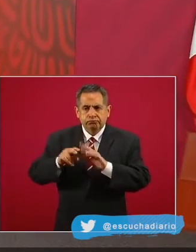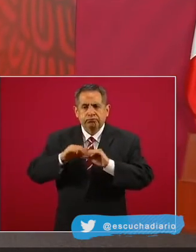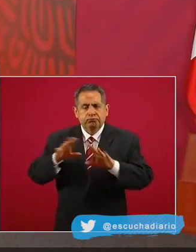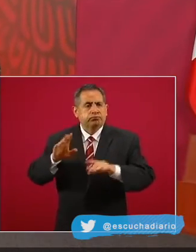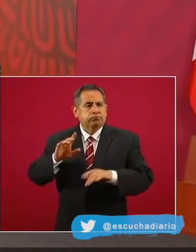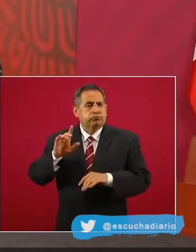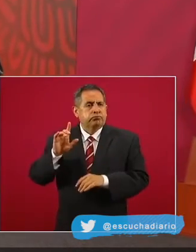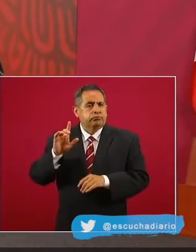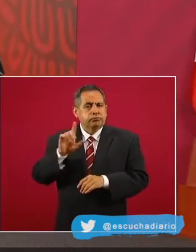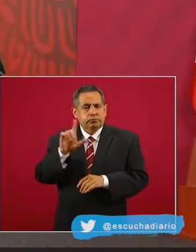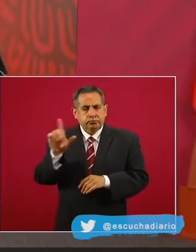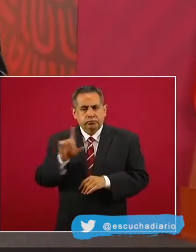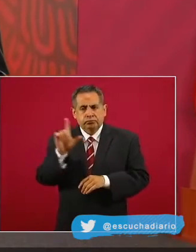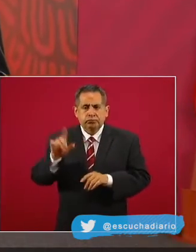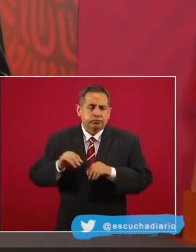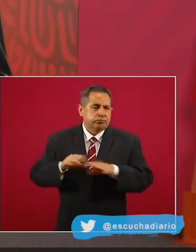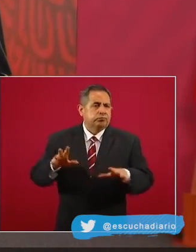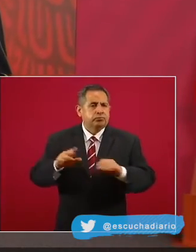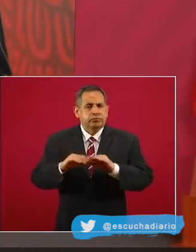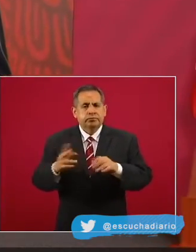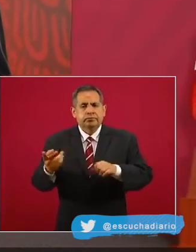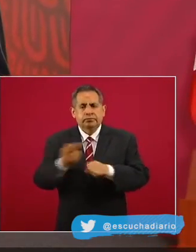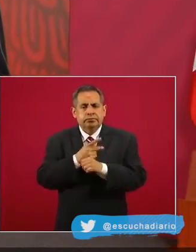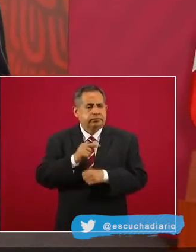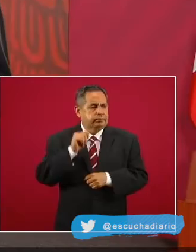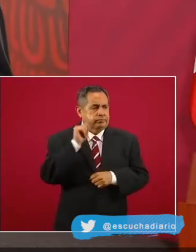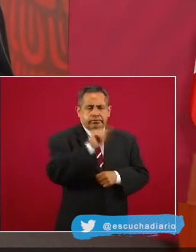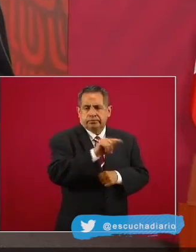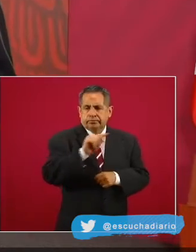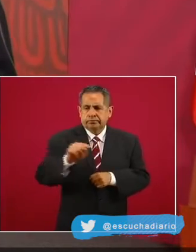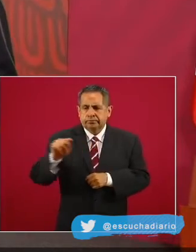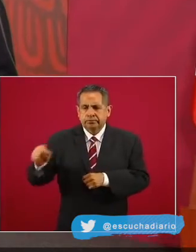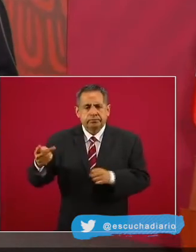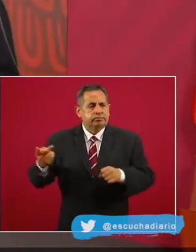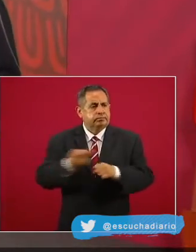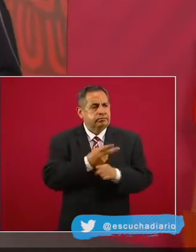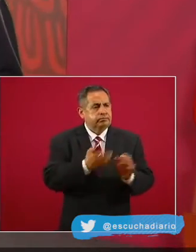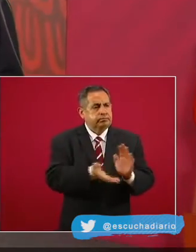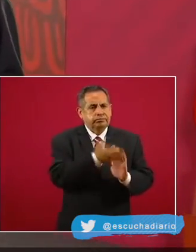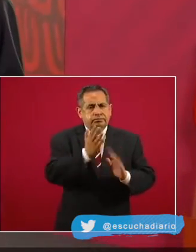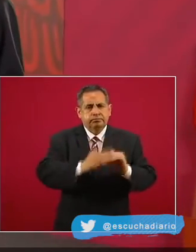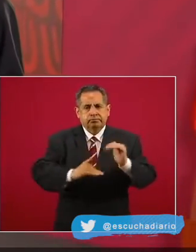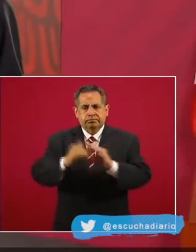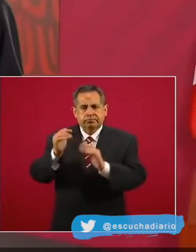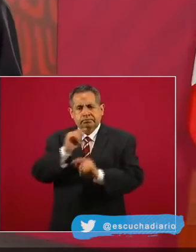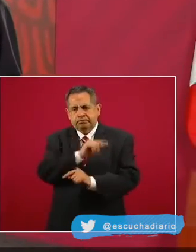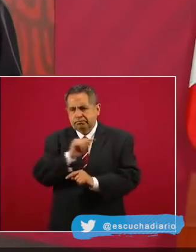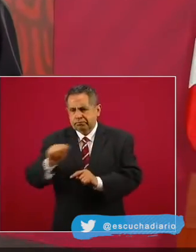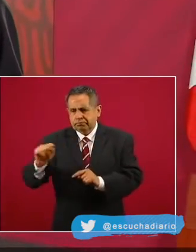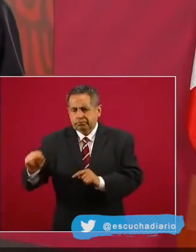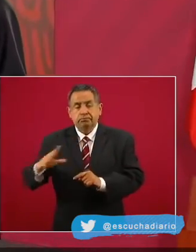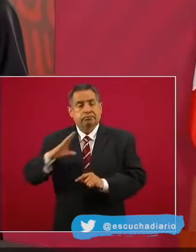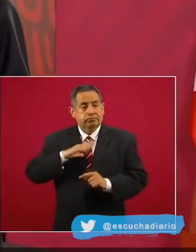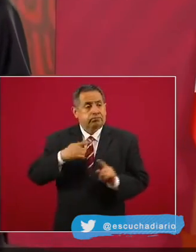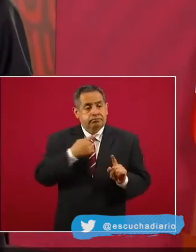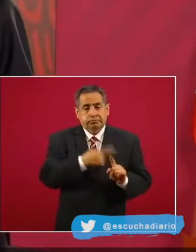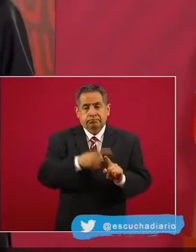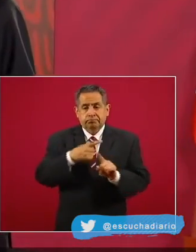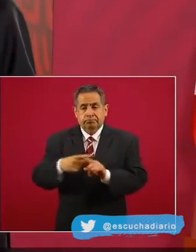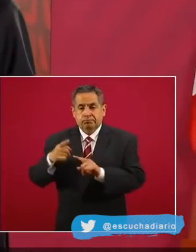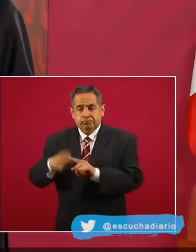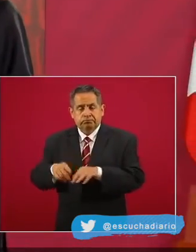El presidente reitera que para marzo del 2022 estará concluido al 100% el sistema de control del espacio aéreo.